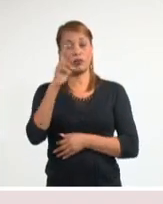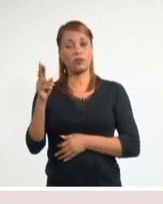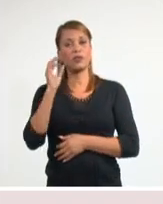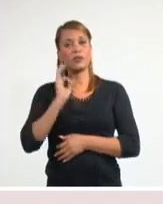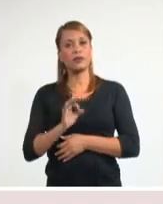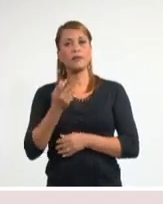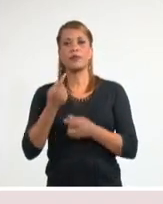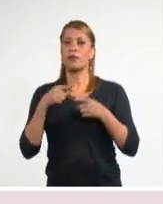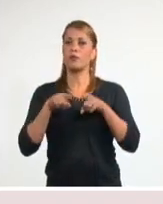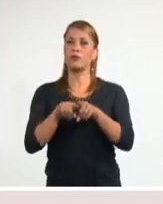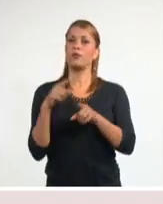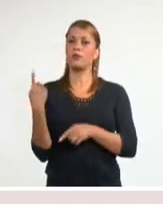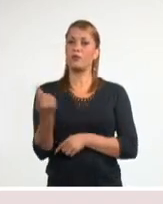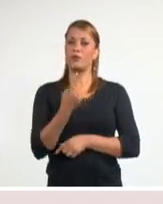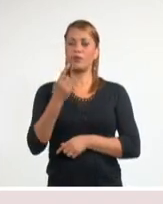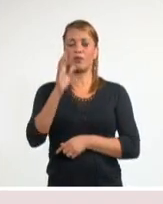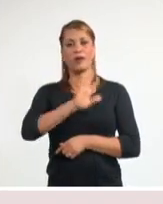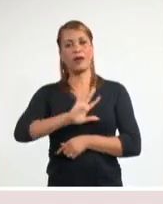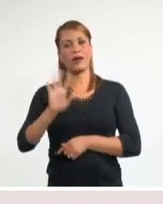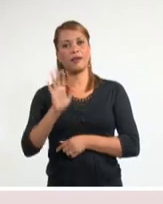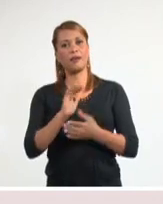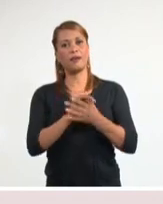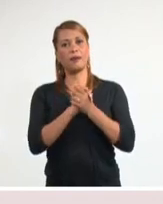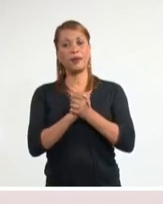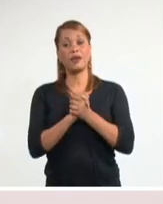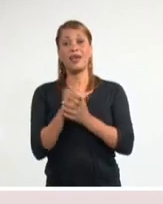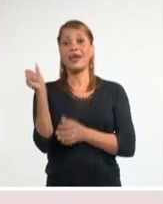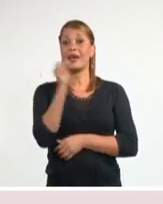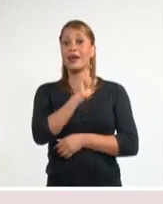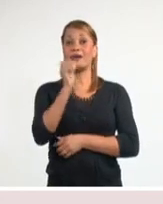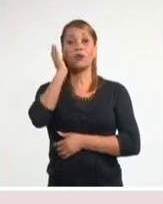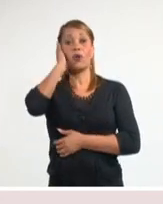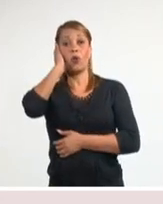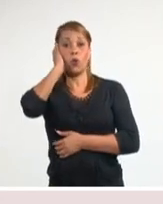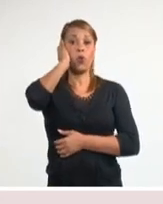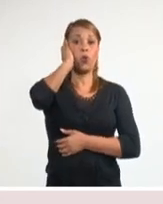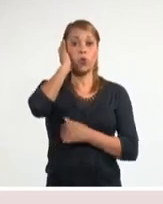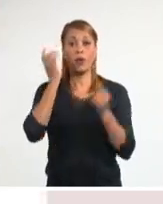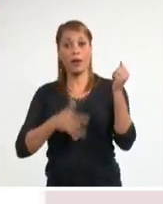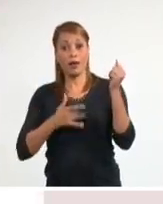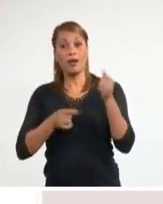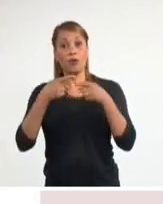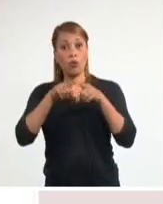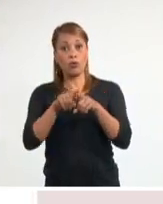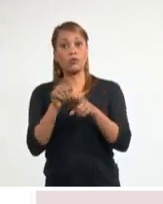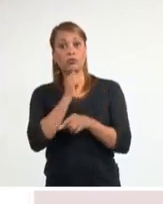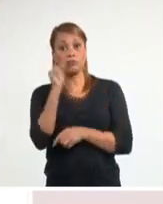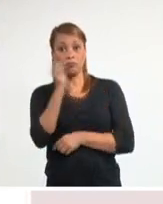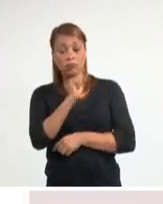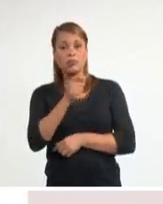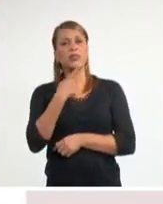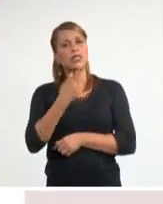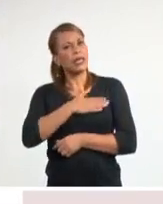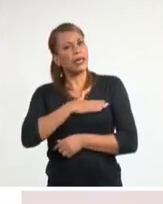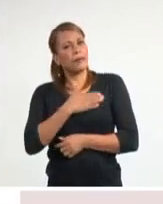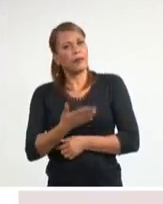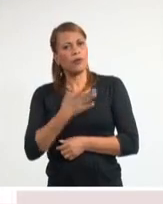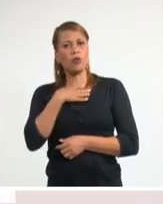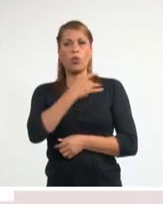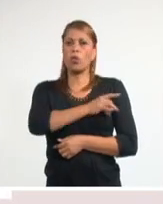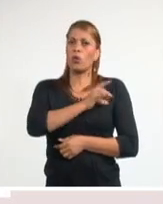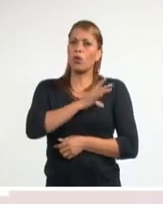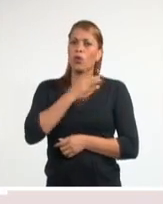Adiós, querido amigo". Asimismo, el cantautor Silvio Rodríguez, con quien tantas veces Feliú compartió escenarios, expresó su dolor y homenaje